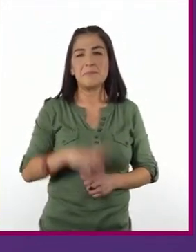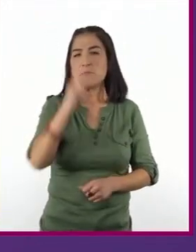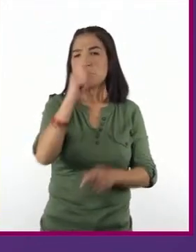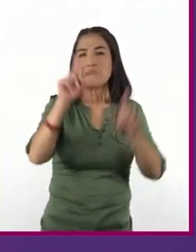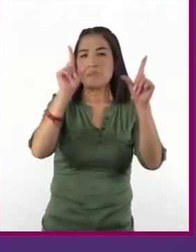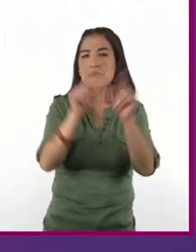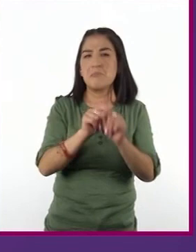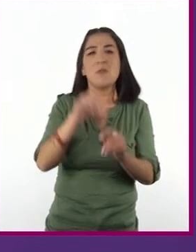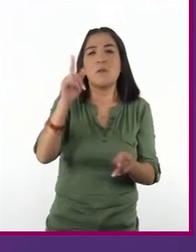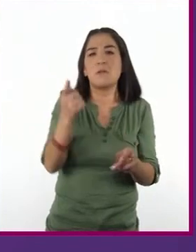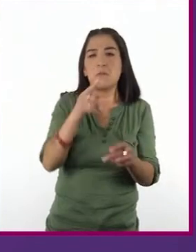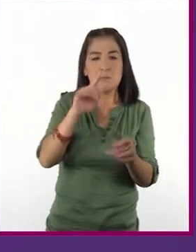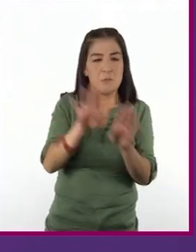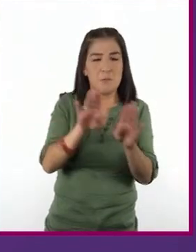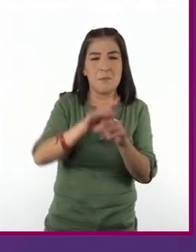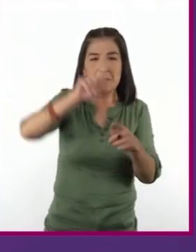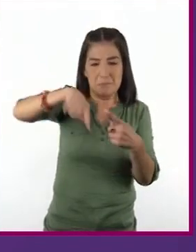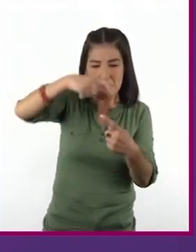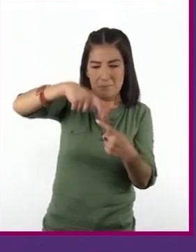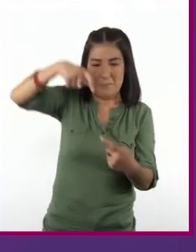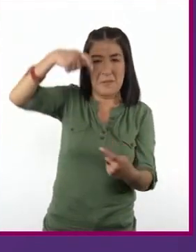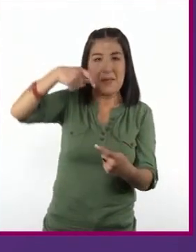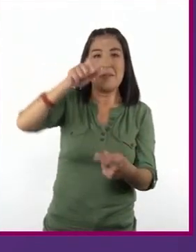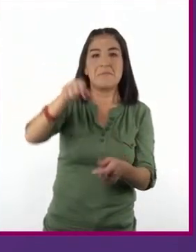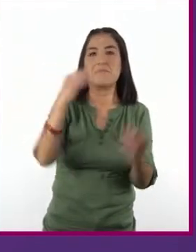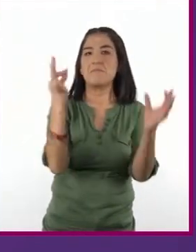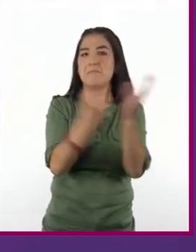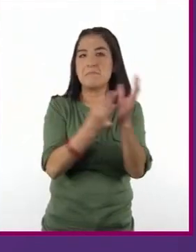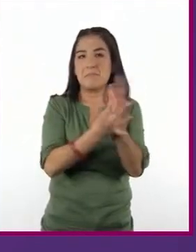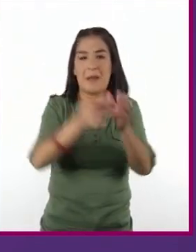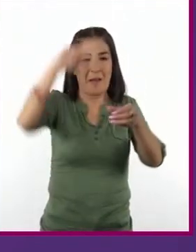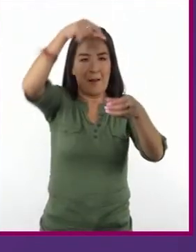Simplemente se compone de un resorte contenido en un cilindro de metal.